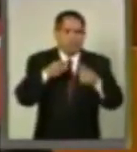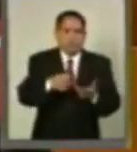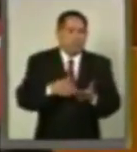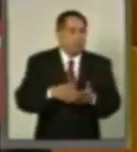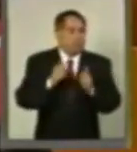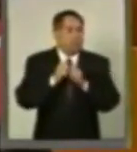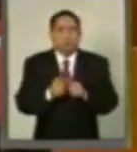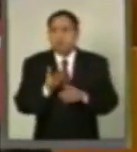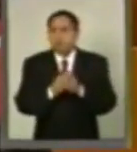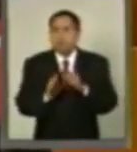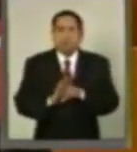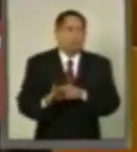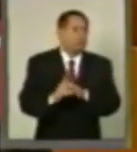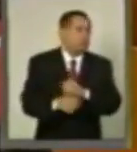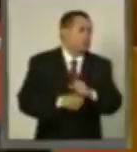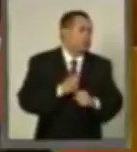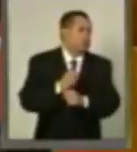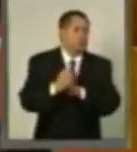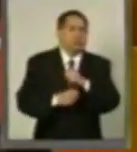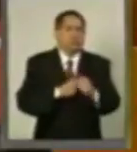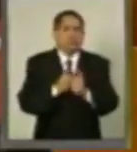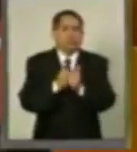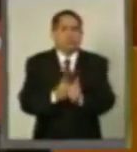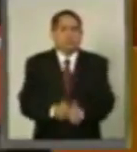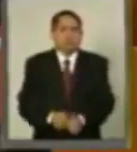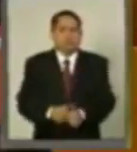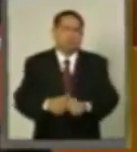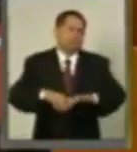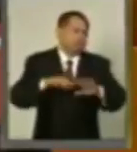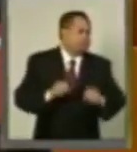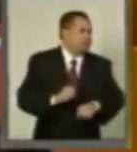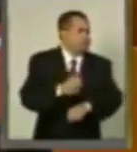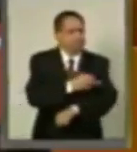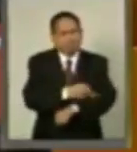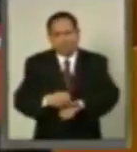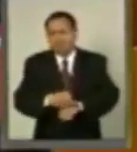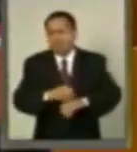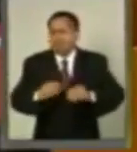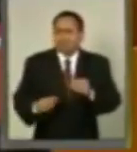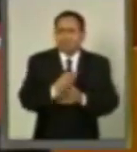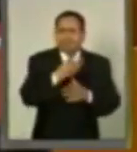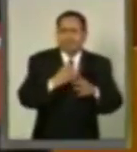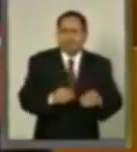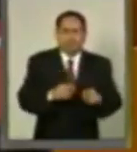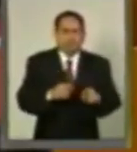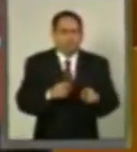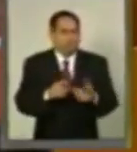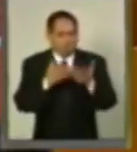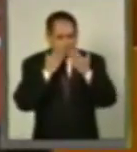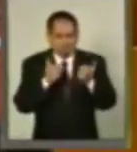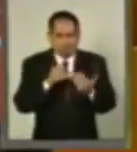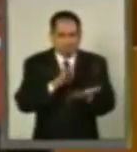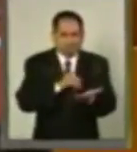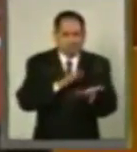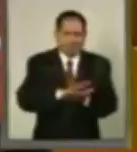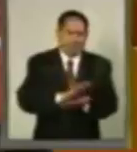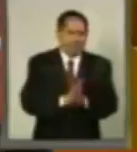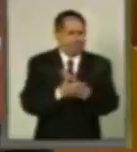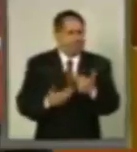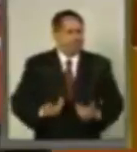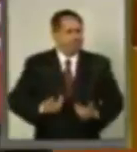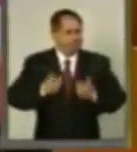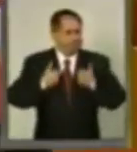se quedan por allá durante muchos años a vivir, echan raíces, forman familias, pero sin conseguir documentos